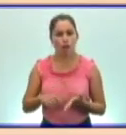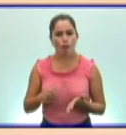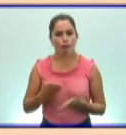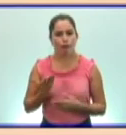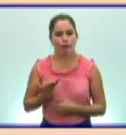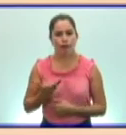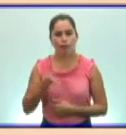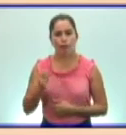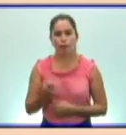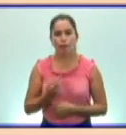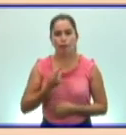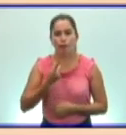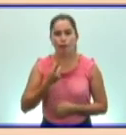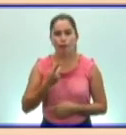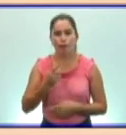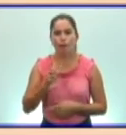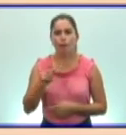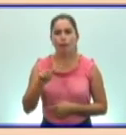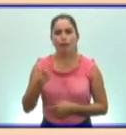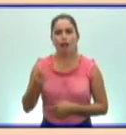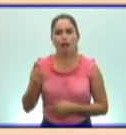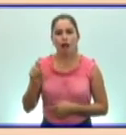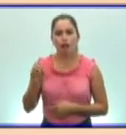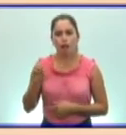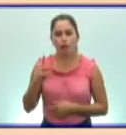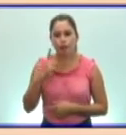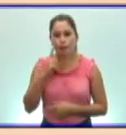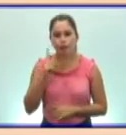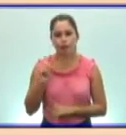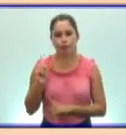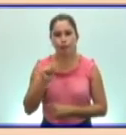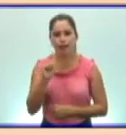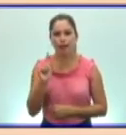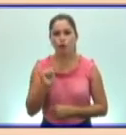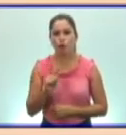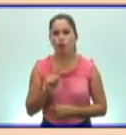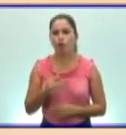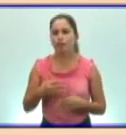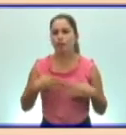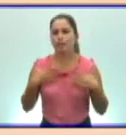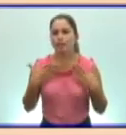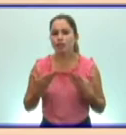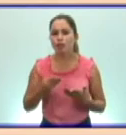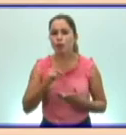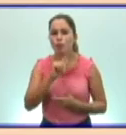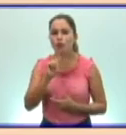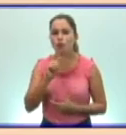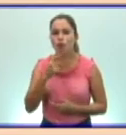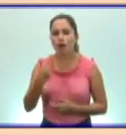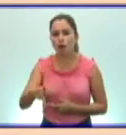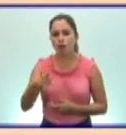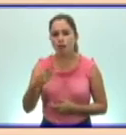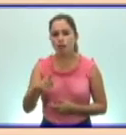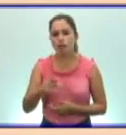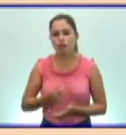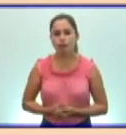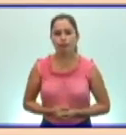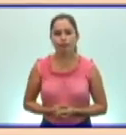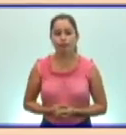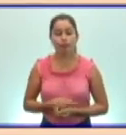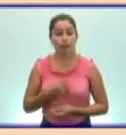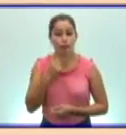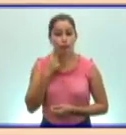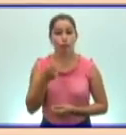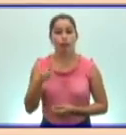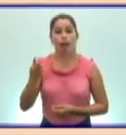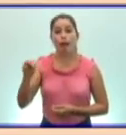la primera parte del algoritmo. Sencillamente, la incógnita. ¿Qué nos pregunta el ejercicio? Pues bien, la masa